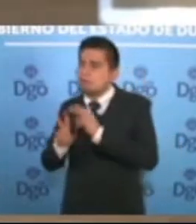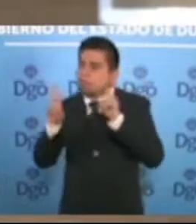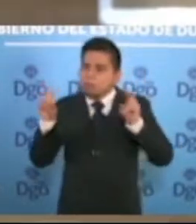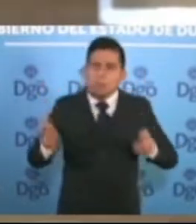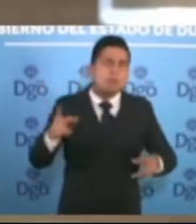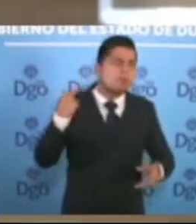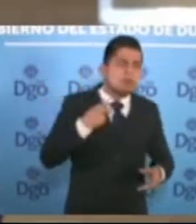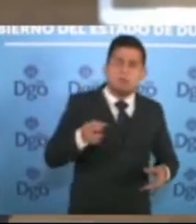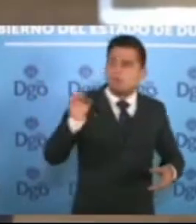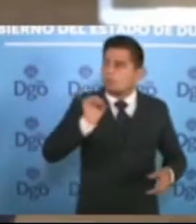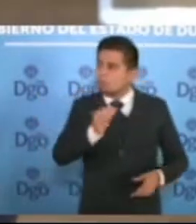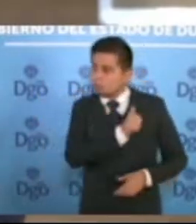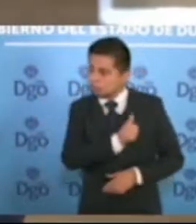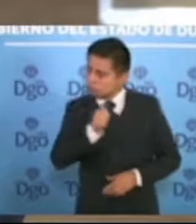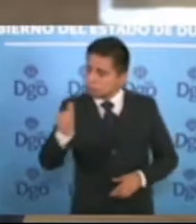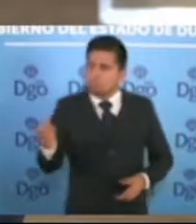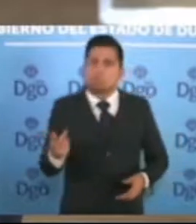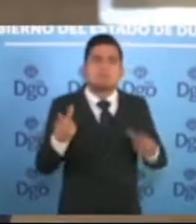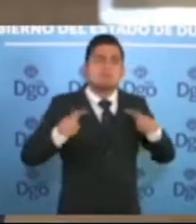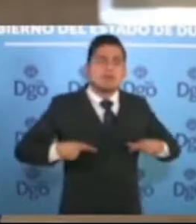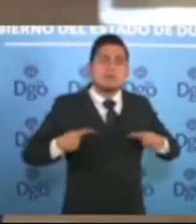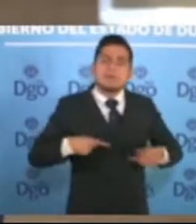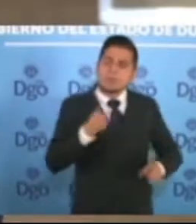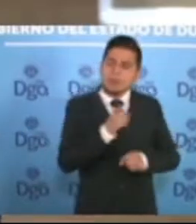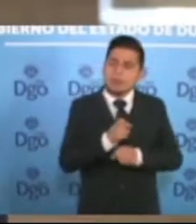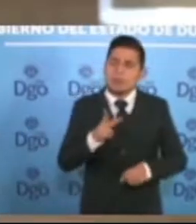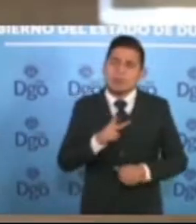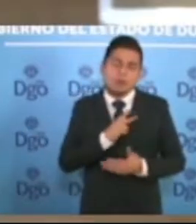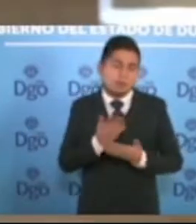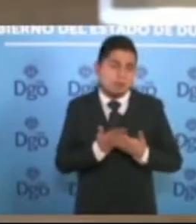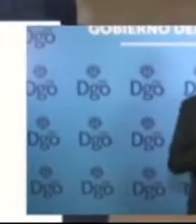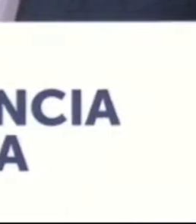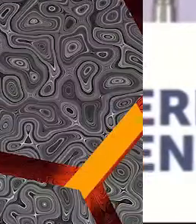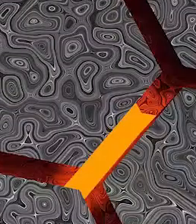personal, está mi amor por Durango.